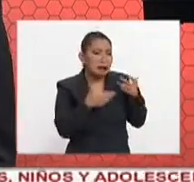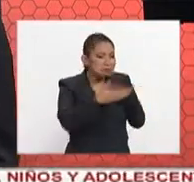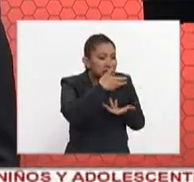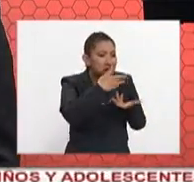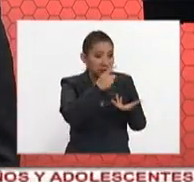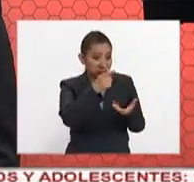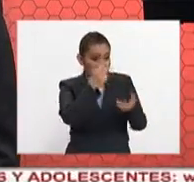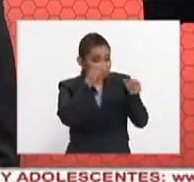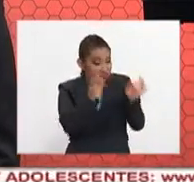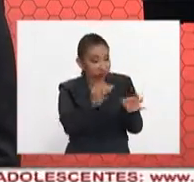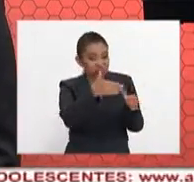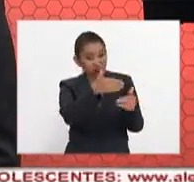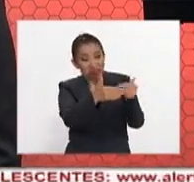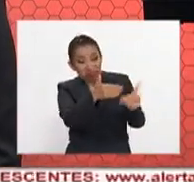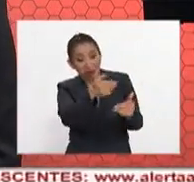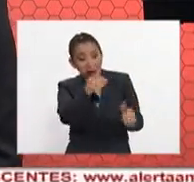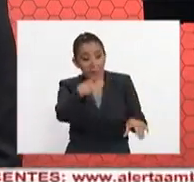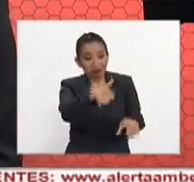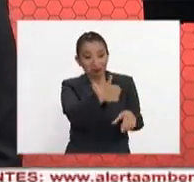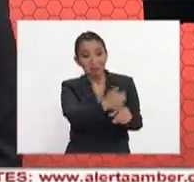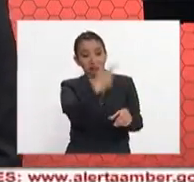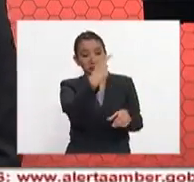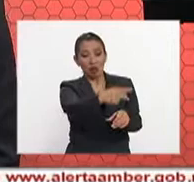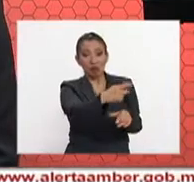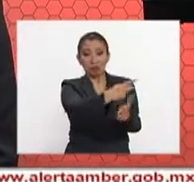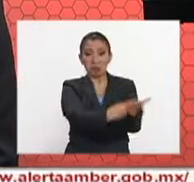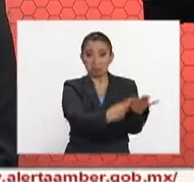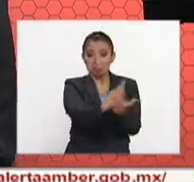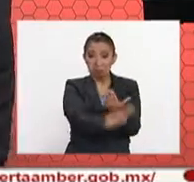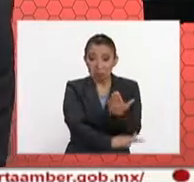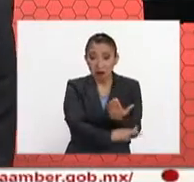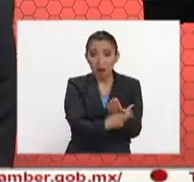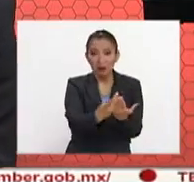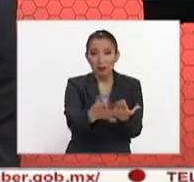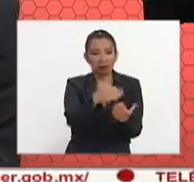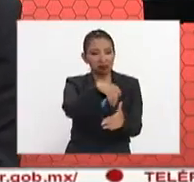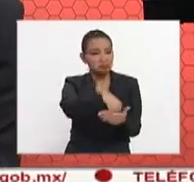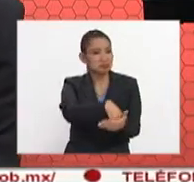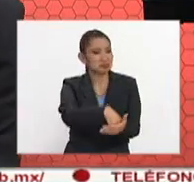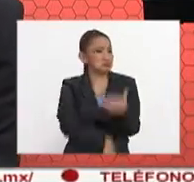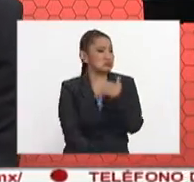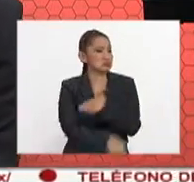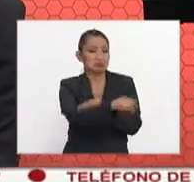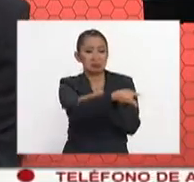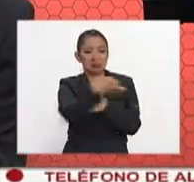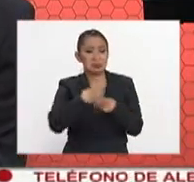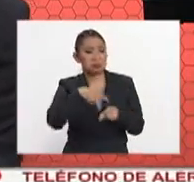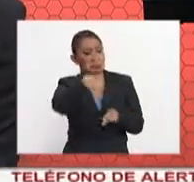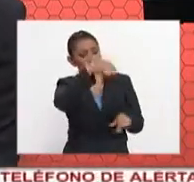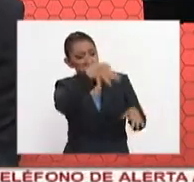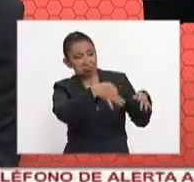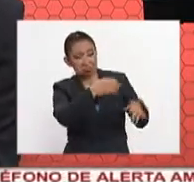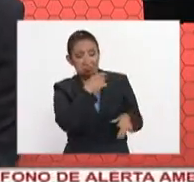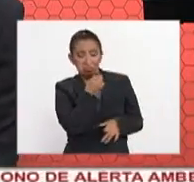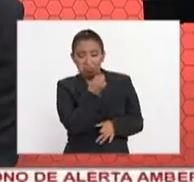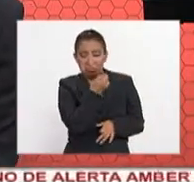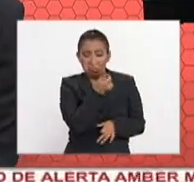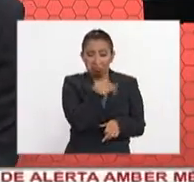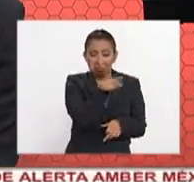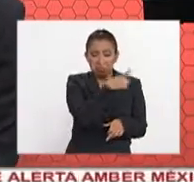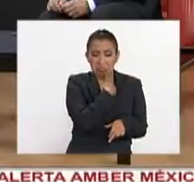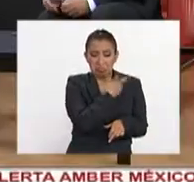poco efectivo a la hora de implementar sus programas con una muy baja aceptación, lo que comentaba